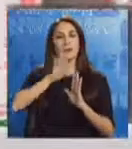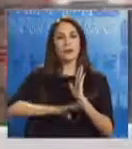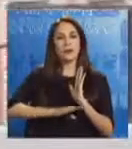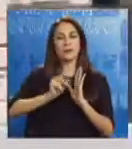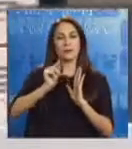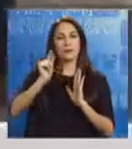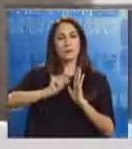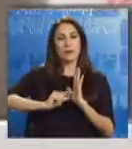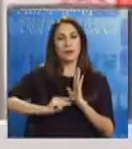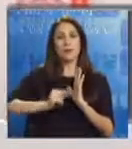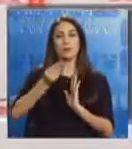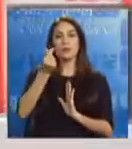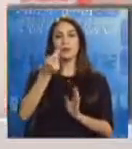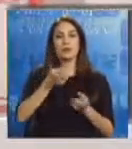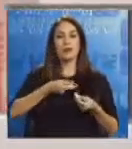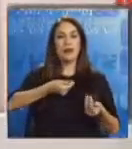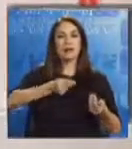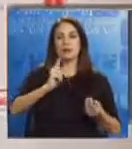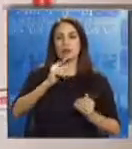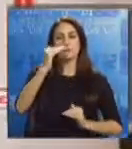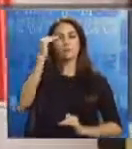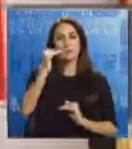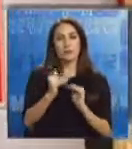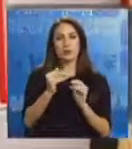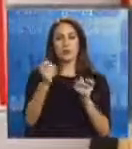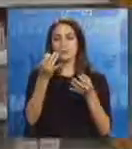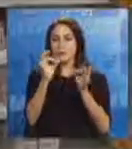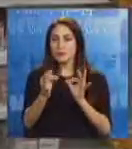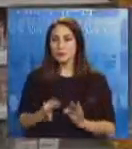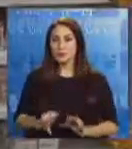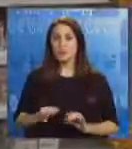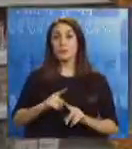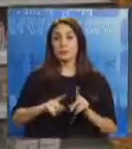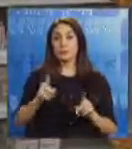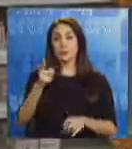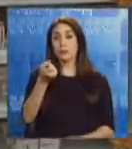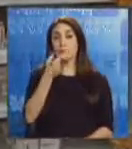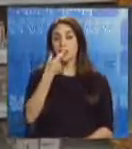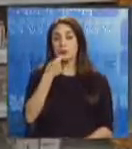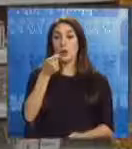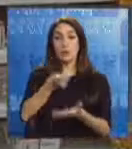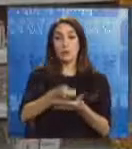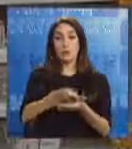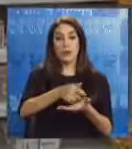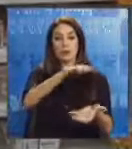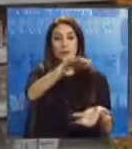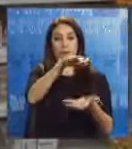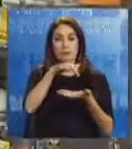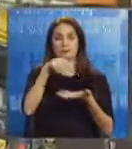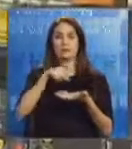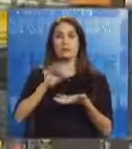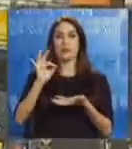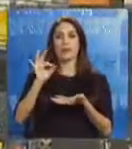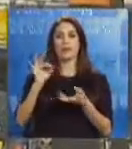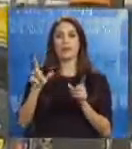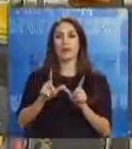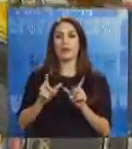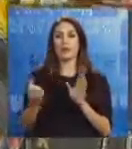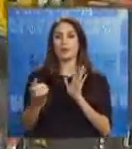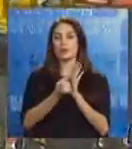para reducir costos. Los gremios plantean la necesidad de que los medicamentos que se compren tengan certificación